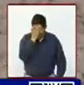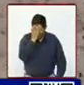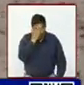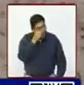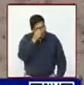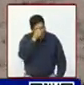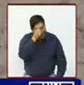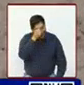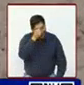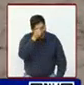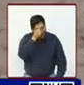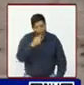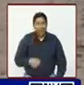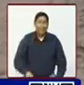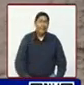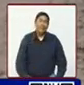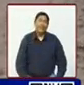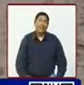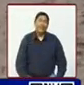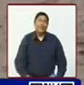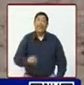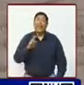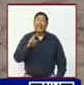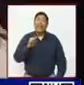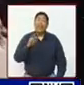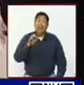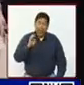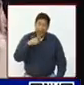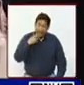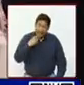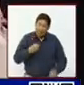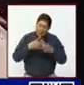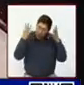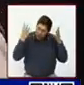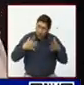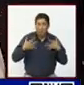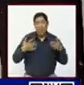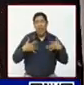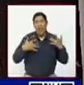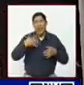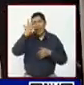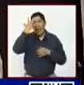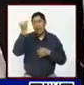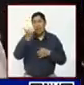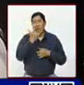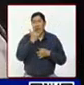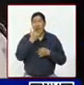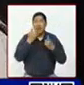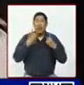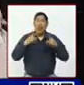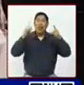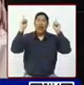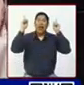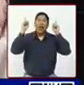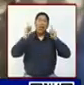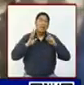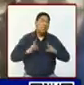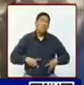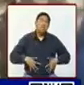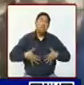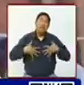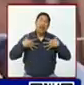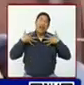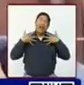Mein Lebensziel ist jetzt erreicht. Rafael dice que él es muy feliz porque ha logrado su meta en su vida.